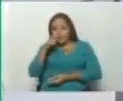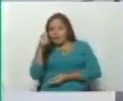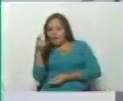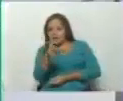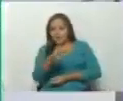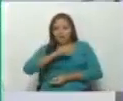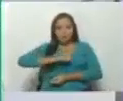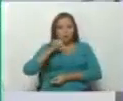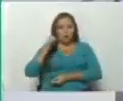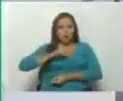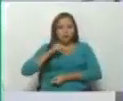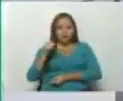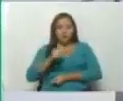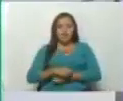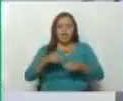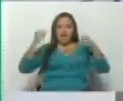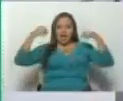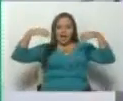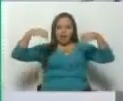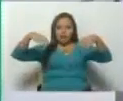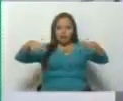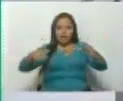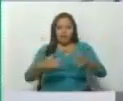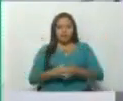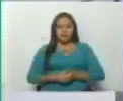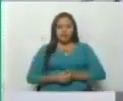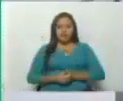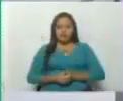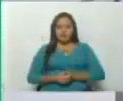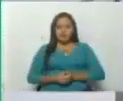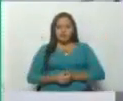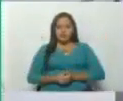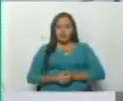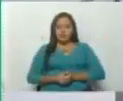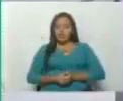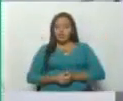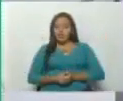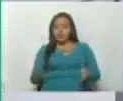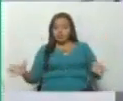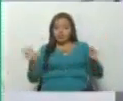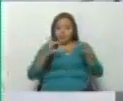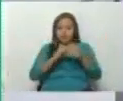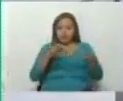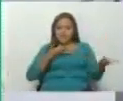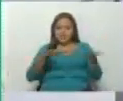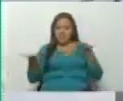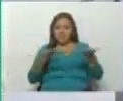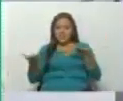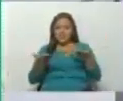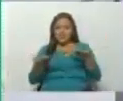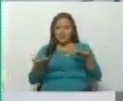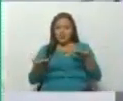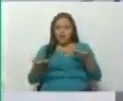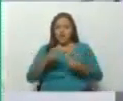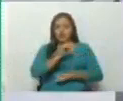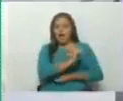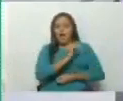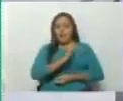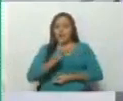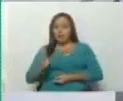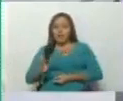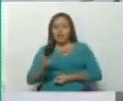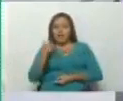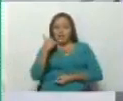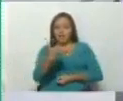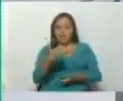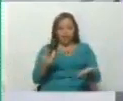vigilancia policial, alumbrado público. Concentraron los servicios en una aplicación desde el teléfono. Decía, mira,